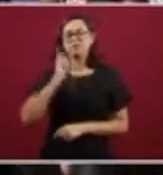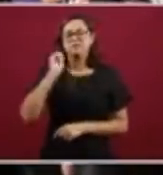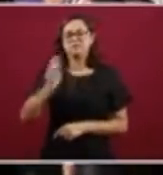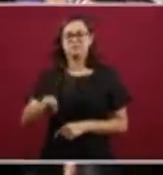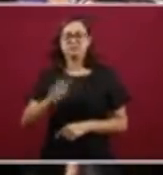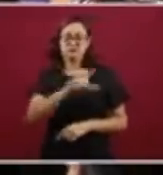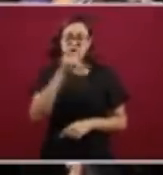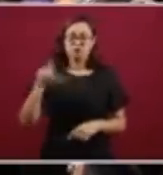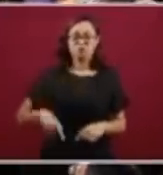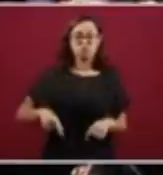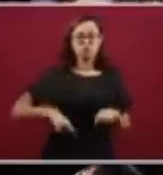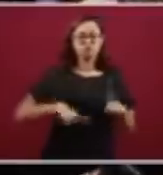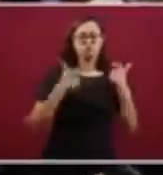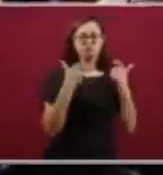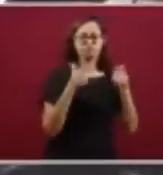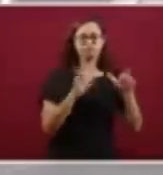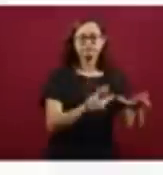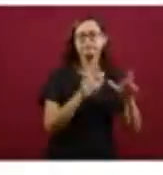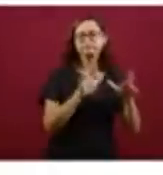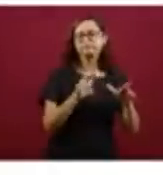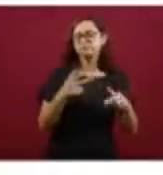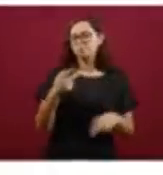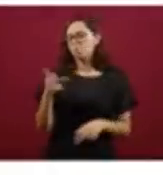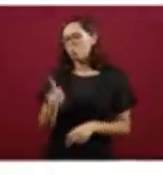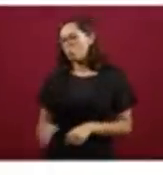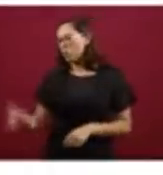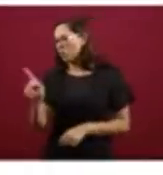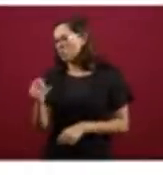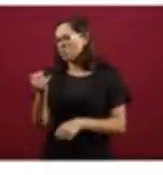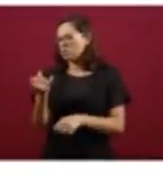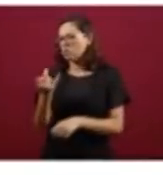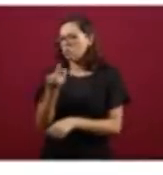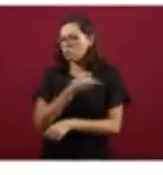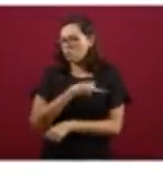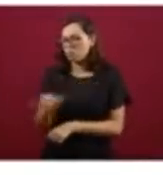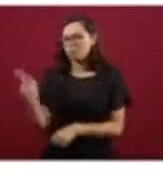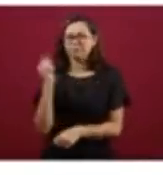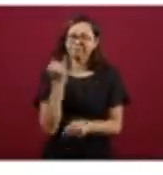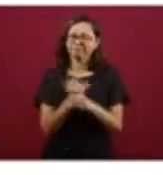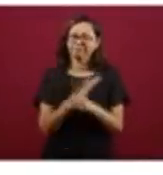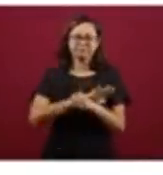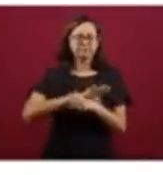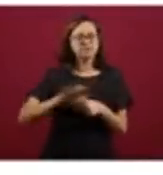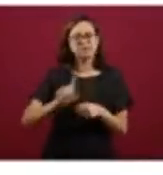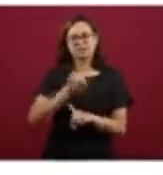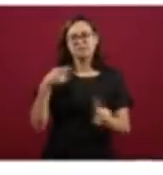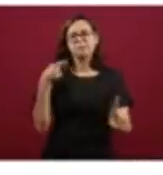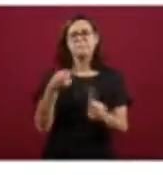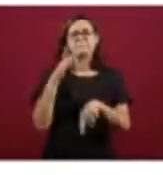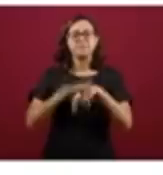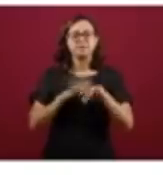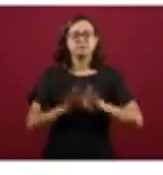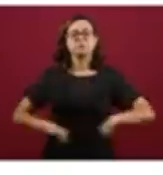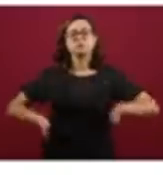pueblo pobre, y en ese sentido es uno de los principios para la nueva política social en México.